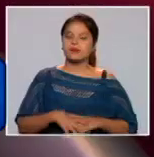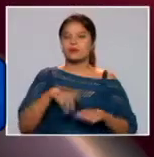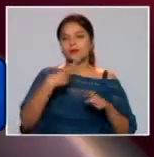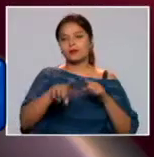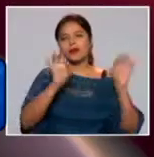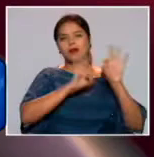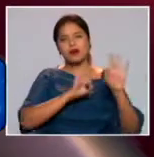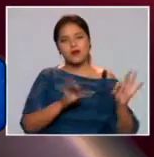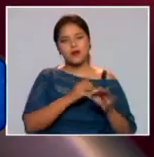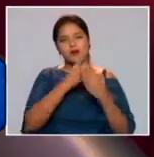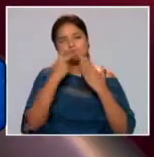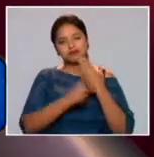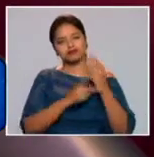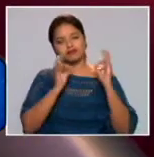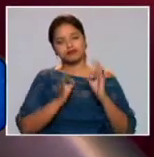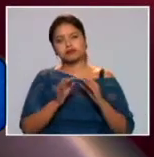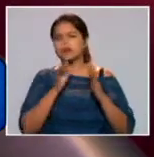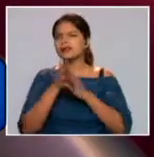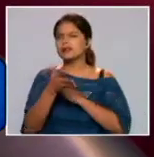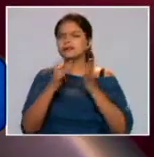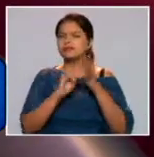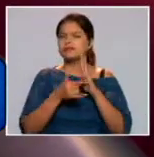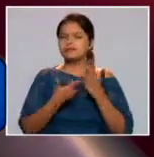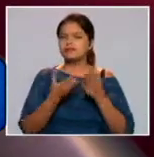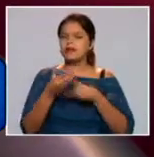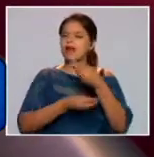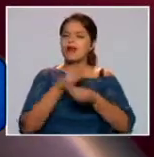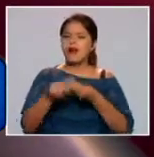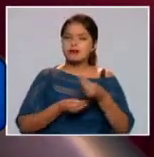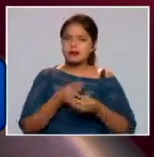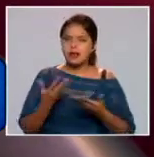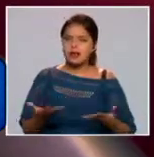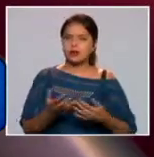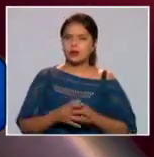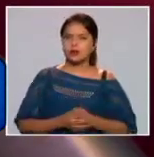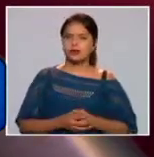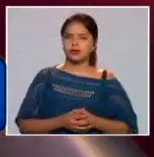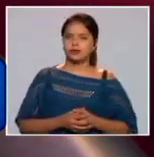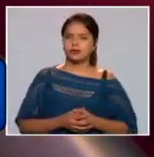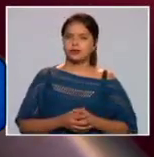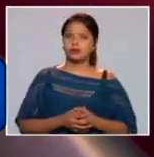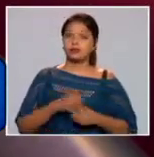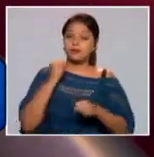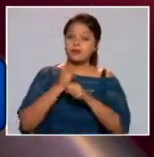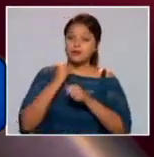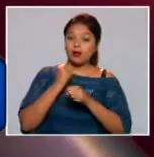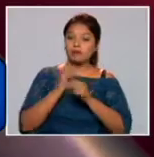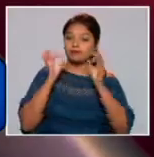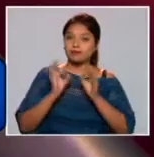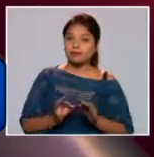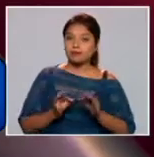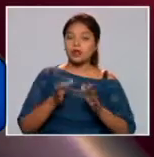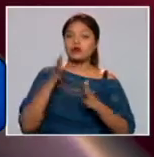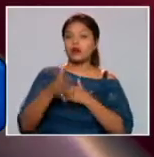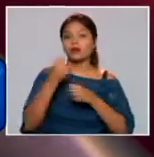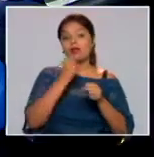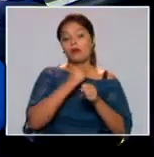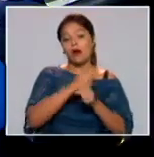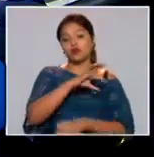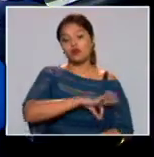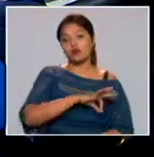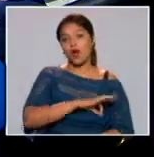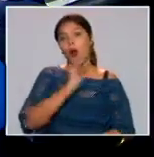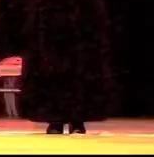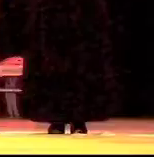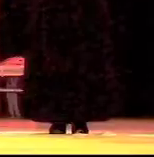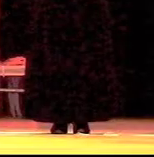de bataclan En qué consiste Qué están haciendo como como trabajo si hablamos de trabajo social o dentro de